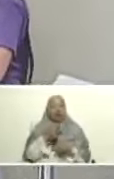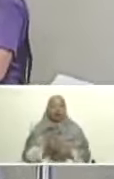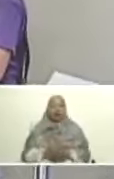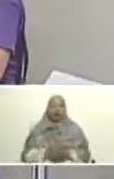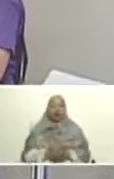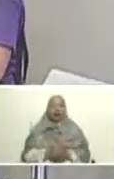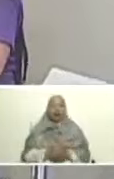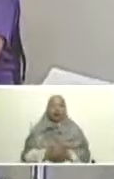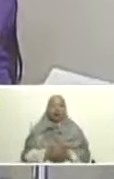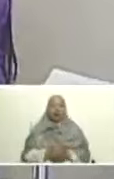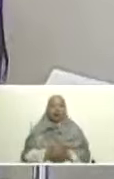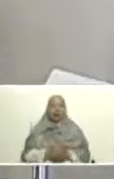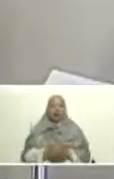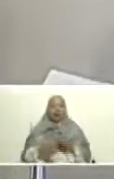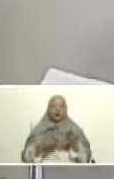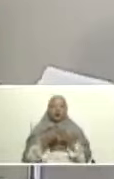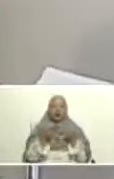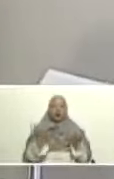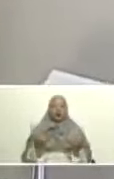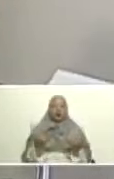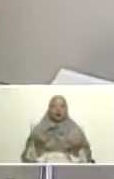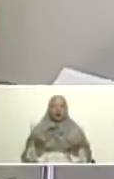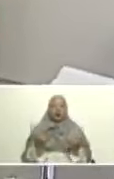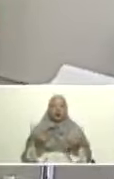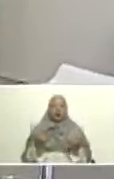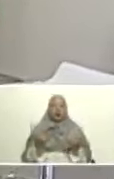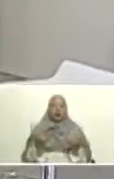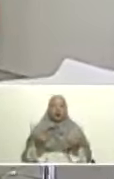Aquí tengo de Dame uno. Con